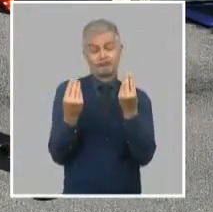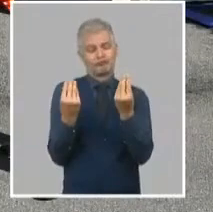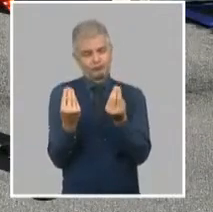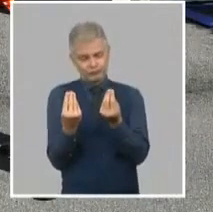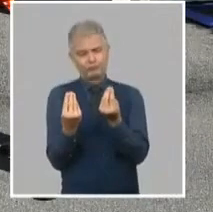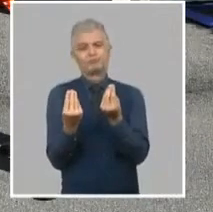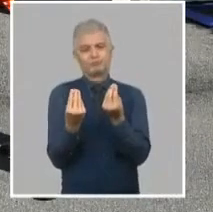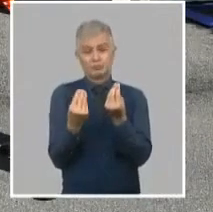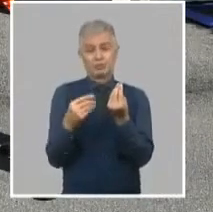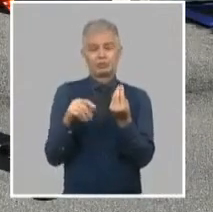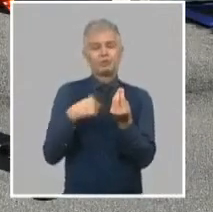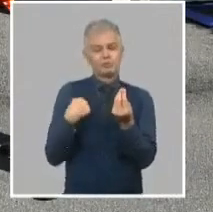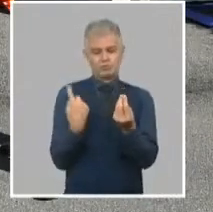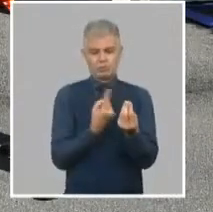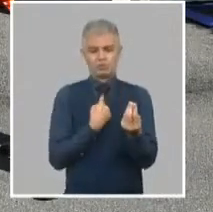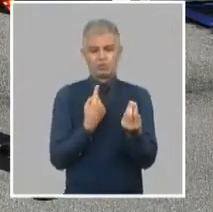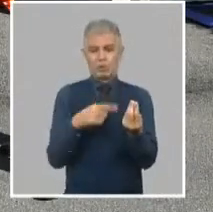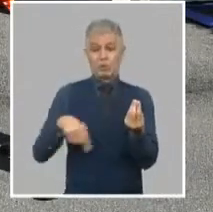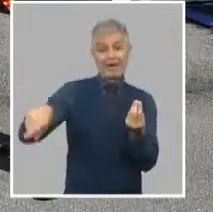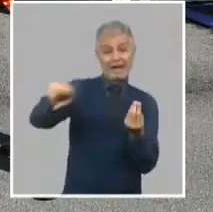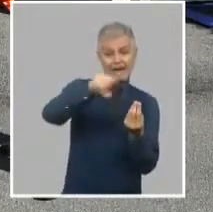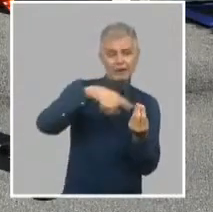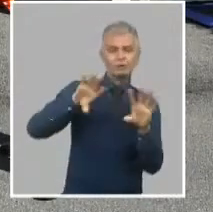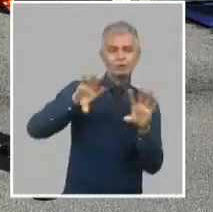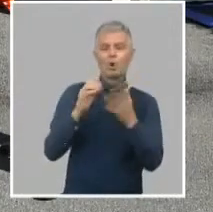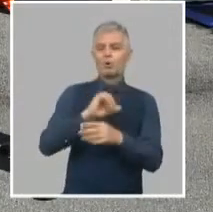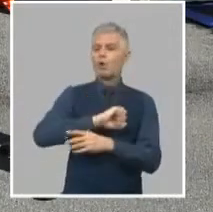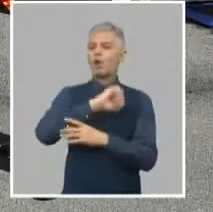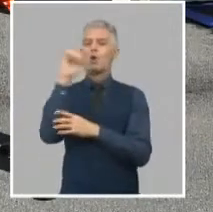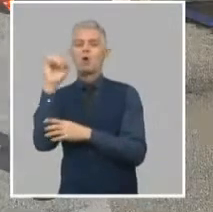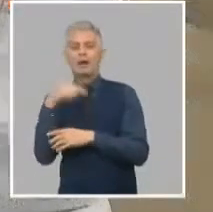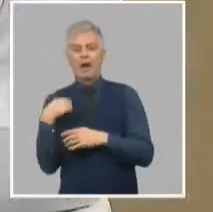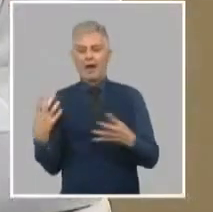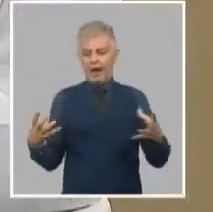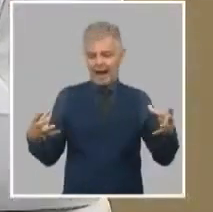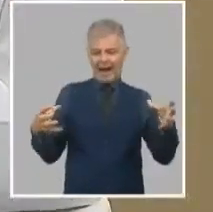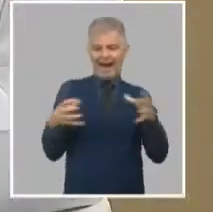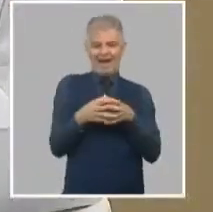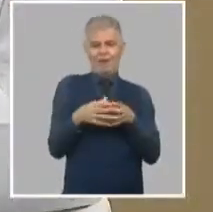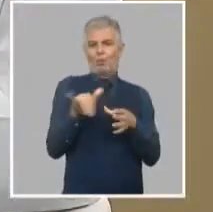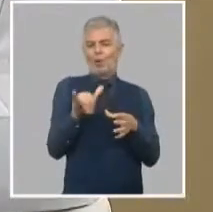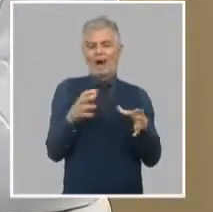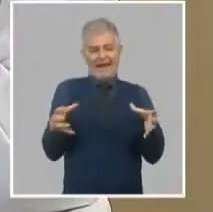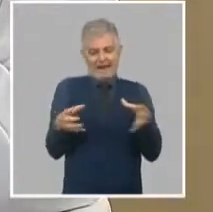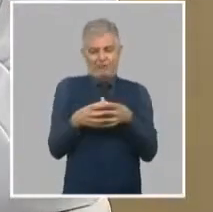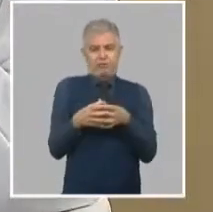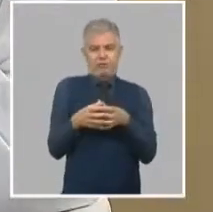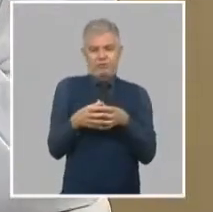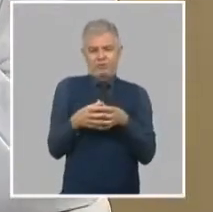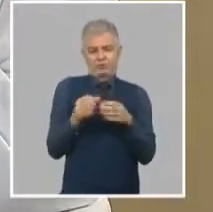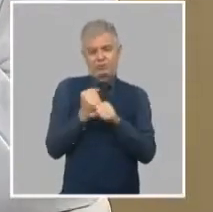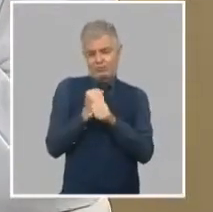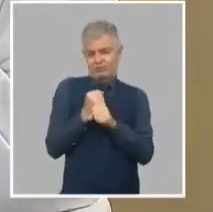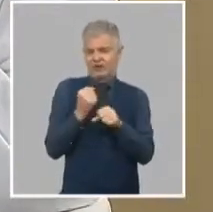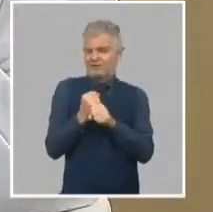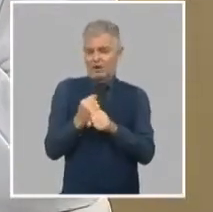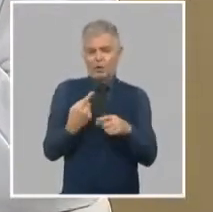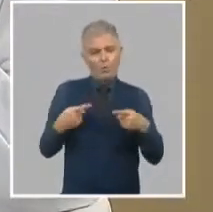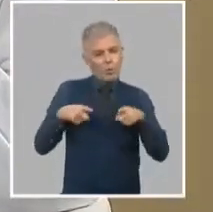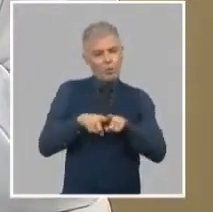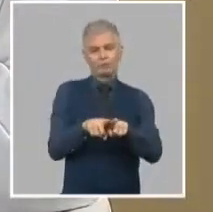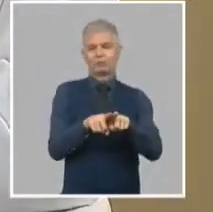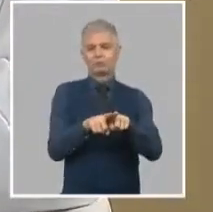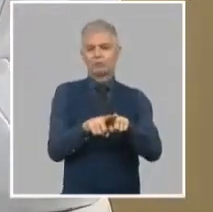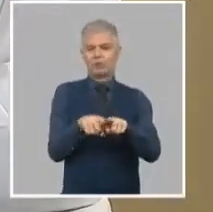que todas esas autoridades hicieran un equipo que nos protegía y además nos apoyaba para que pudiéramos realizar bien